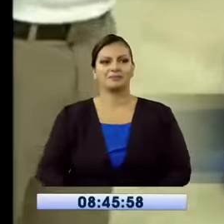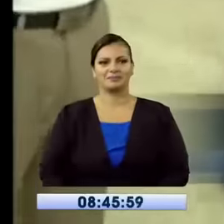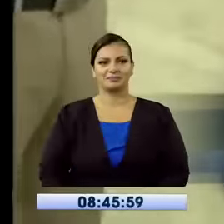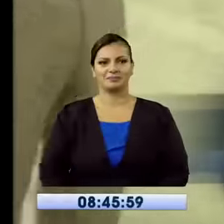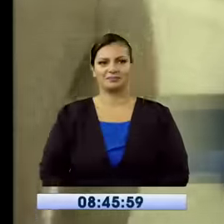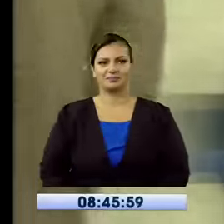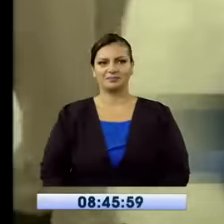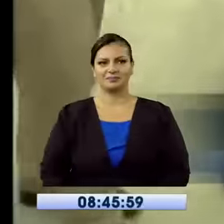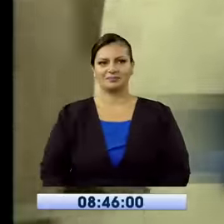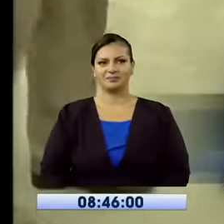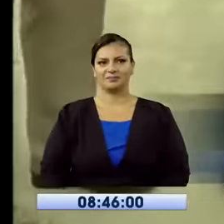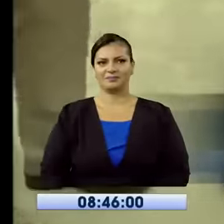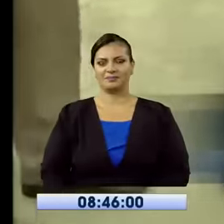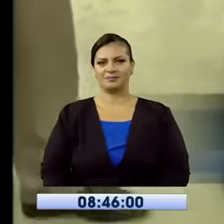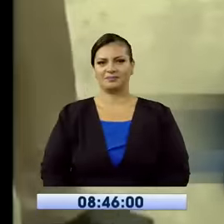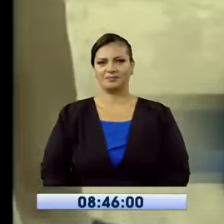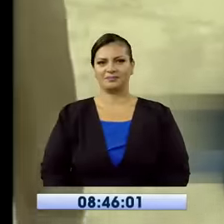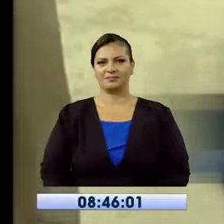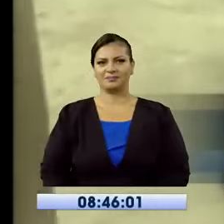directo.